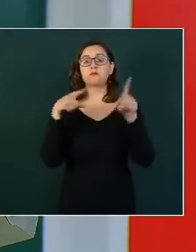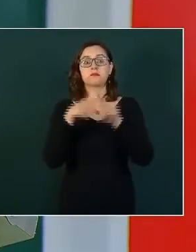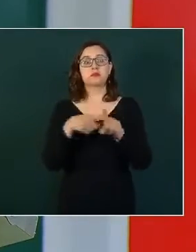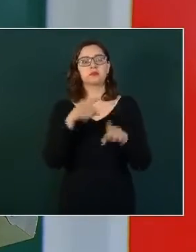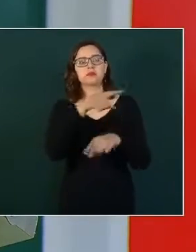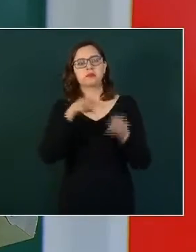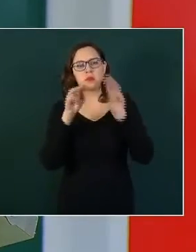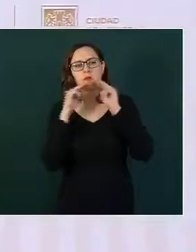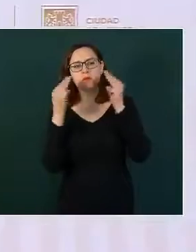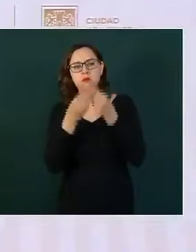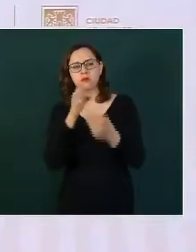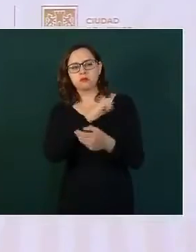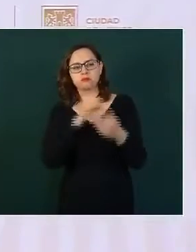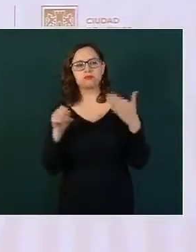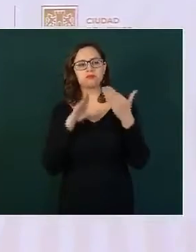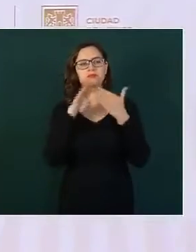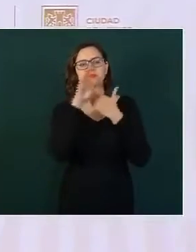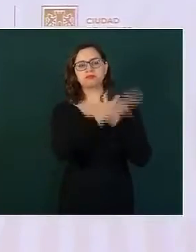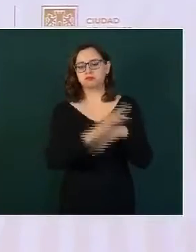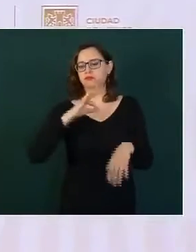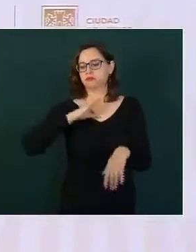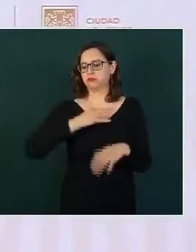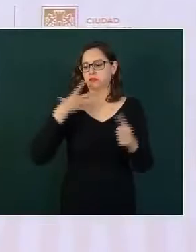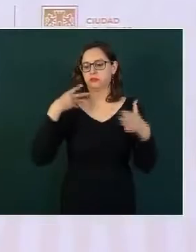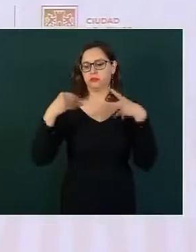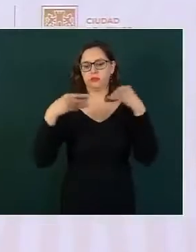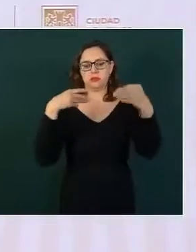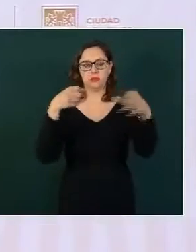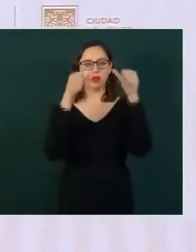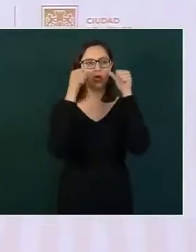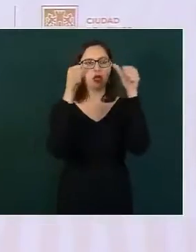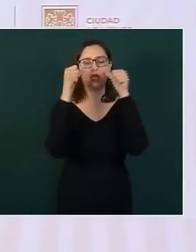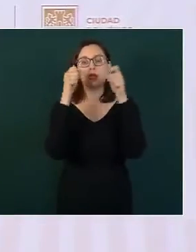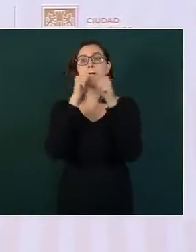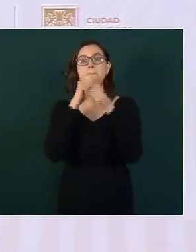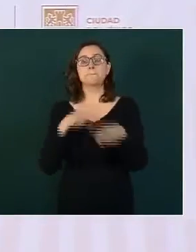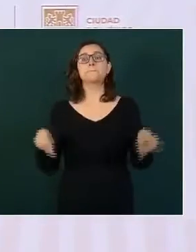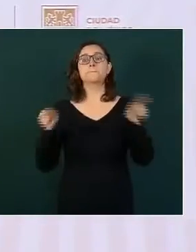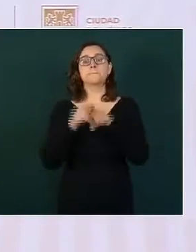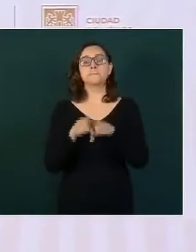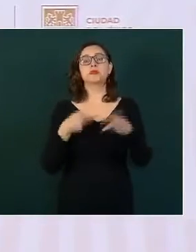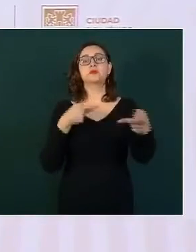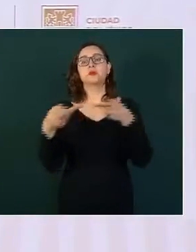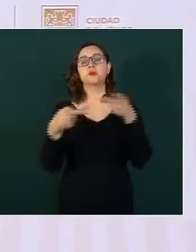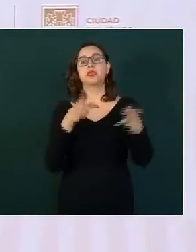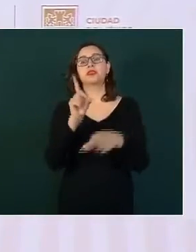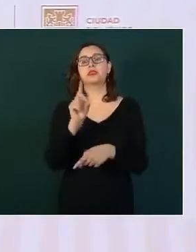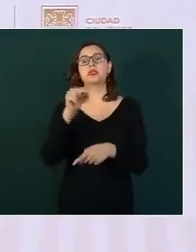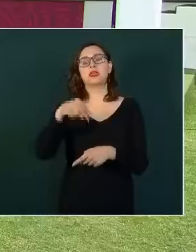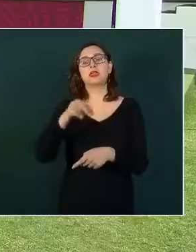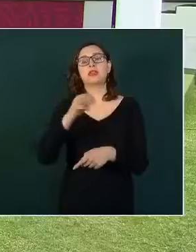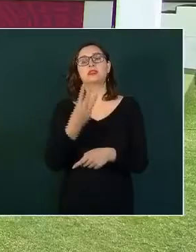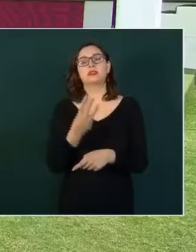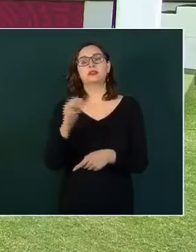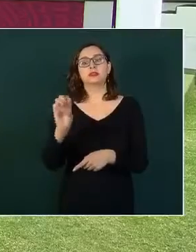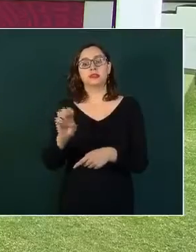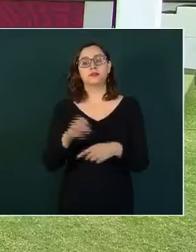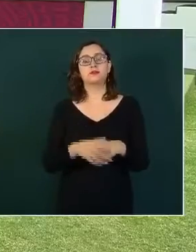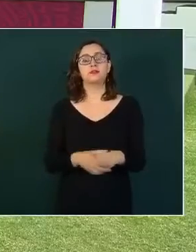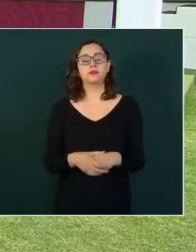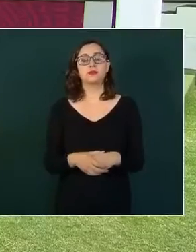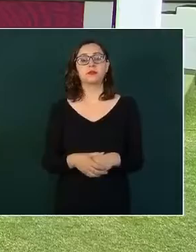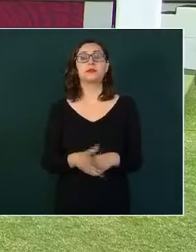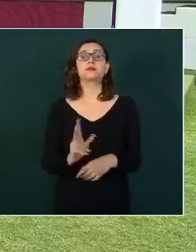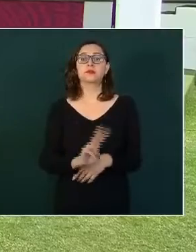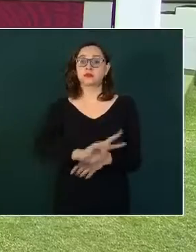la atención de la pandemia y la aplicación del Plan de N3, entre otras. Sin duda, la